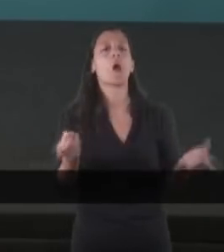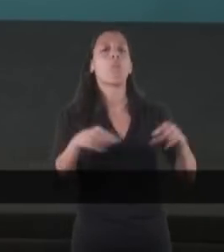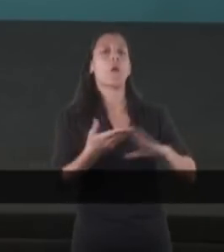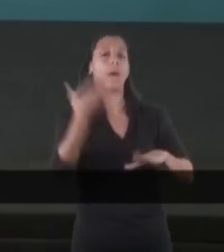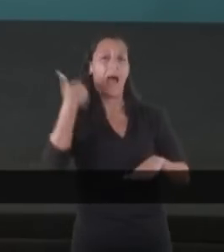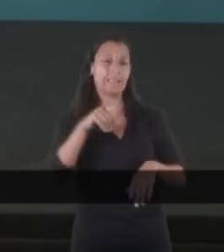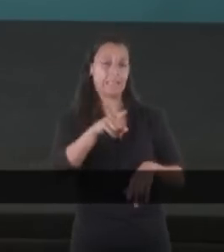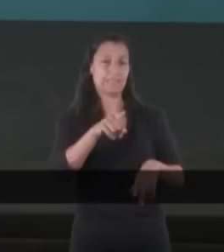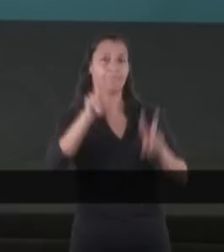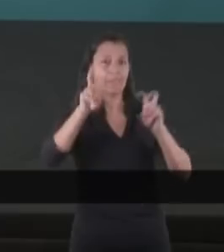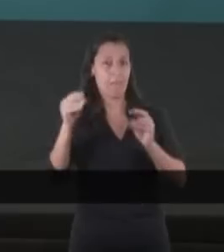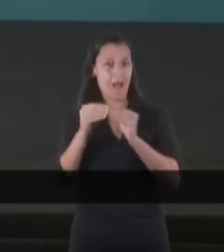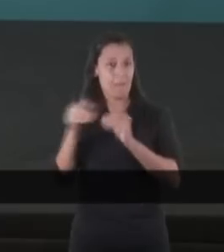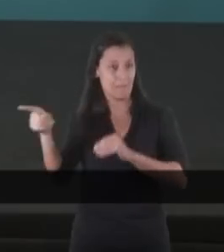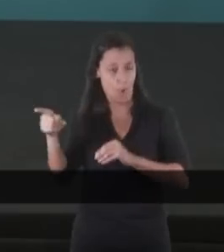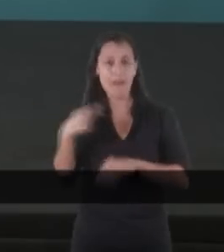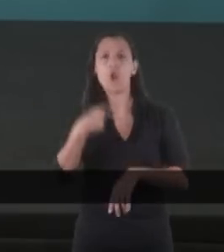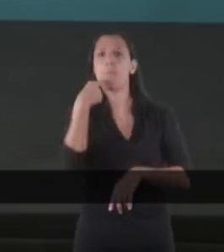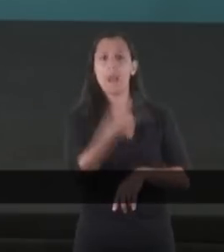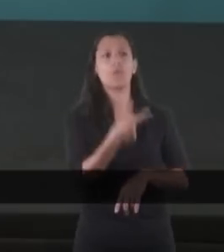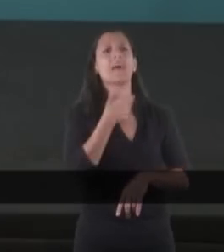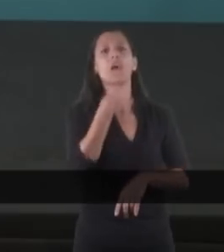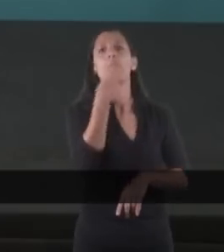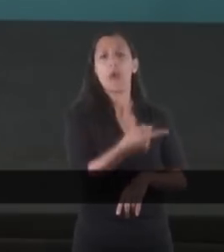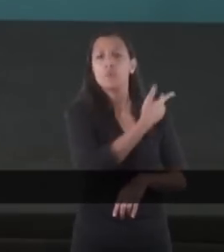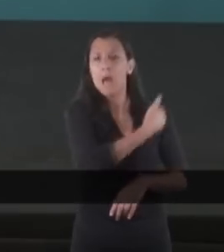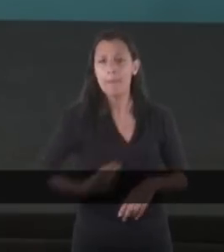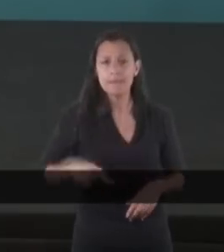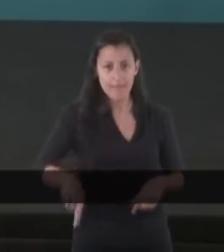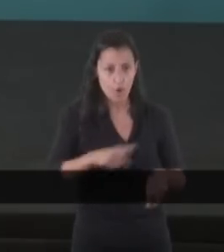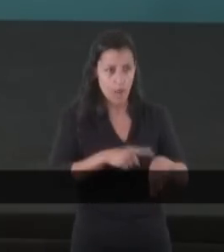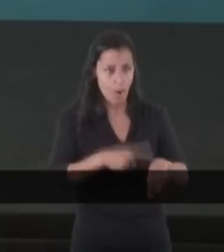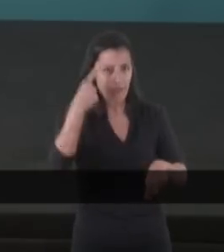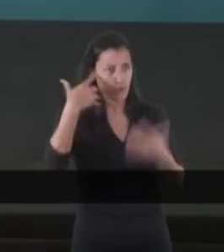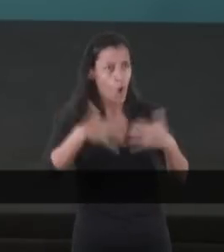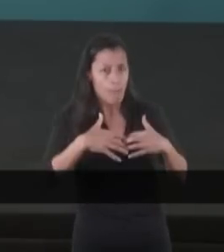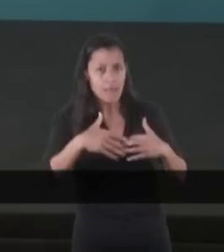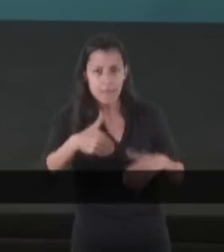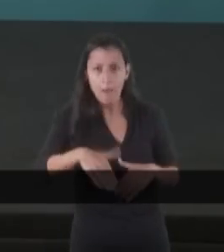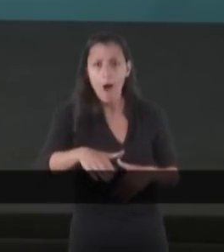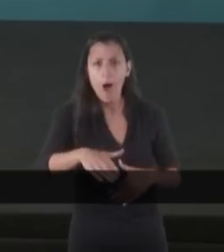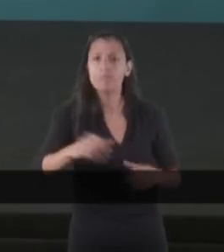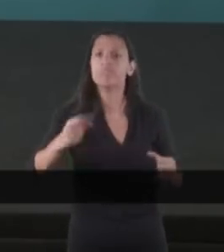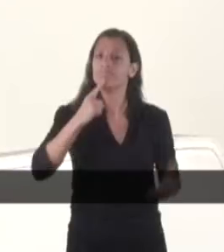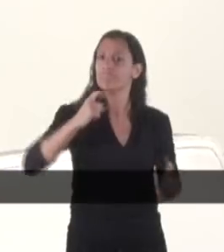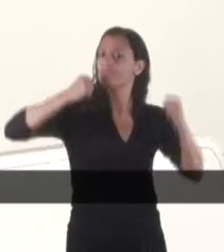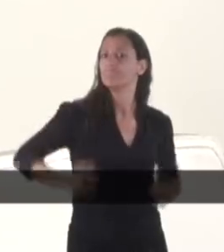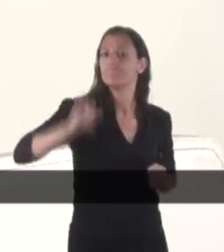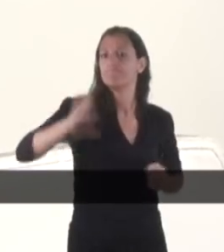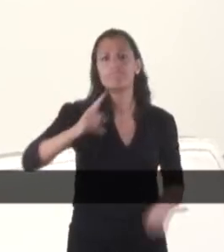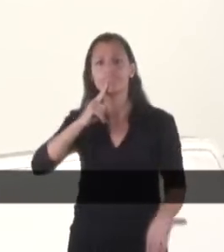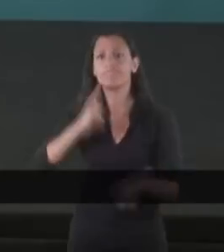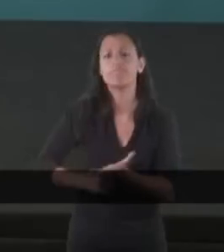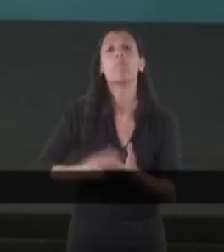retomando un poco la pregunta del colega, te quería preguntar si el presidente está pensando en un decreto para modificar el Consejo de la